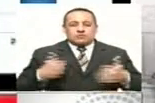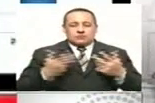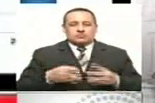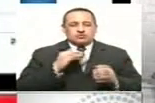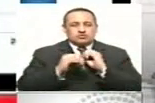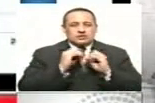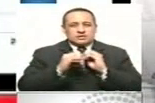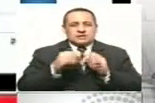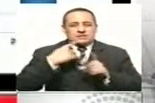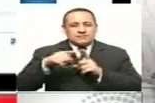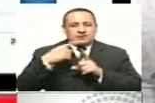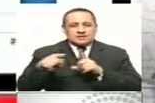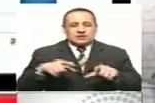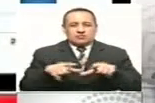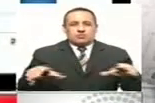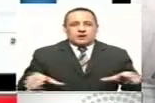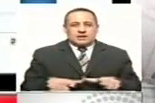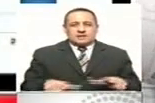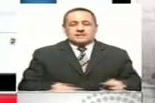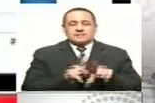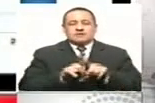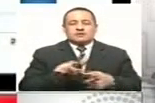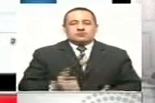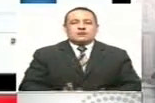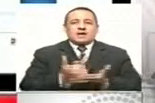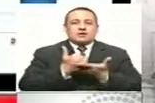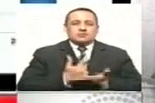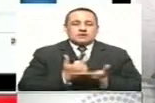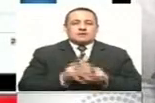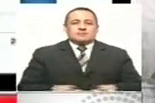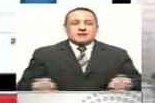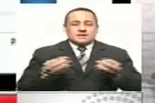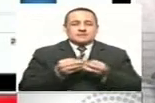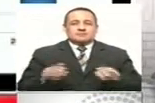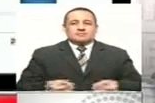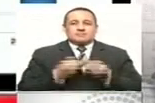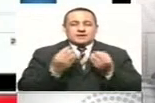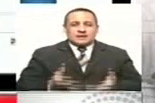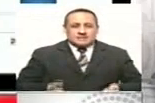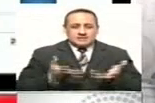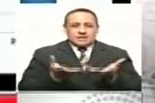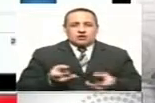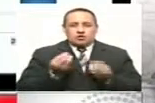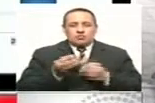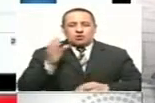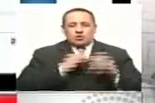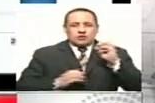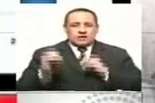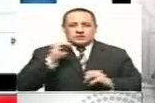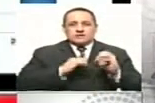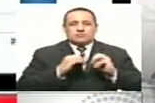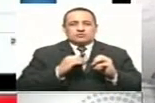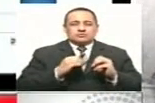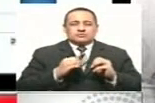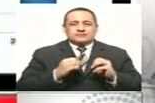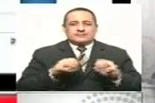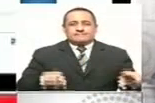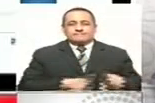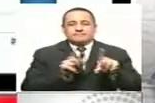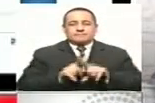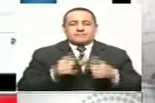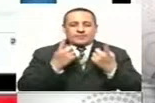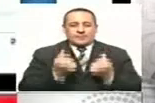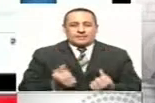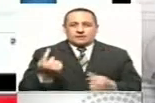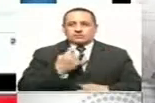realizar algunos de estos censos que nos van a ayudar además para mirar cómo reorganizamos la economía